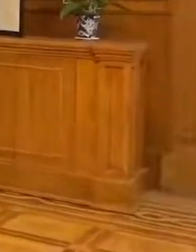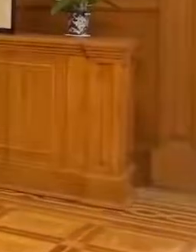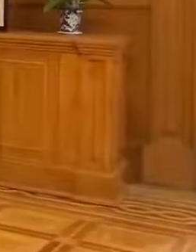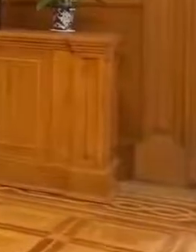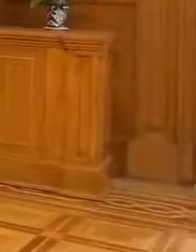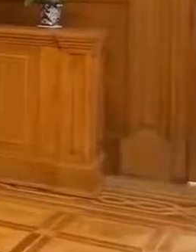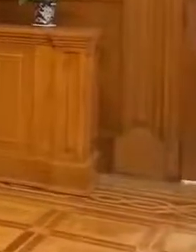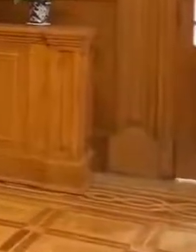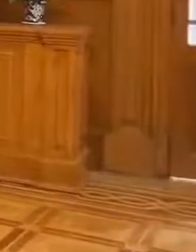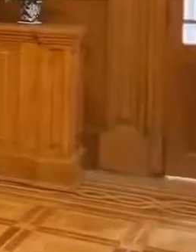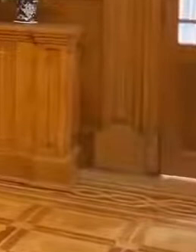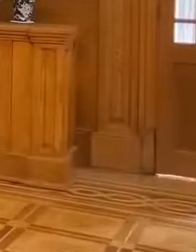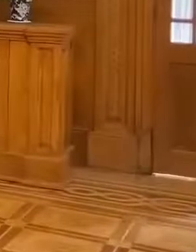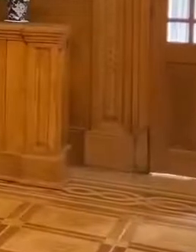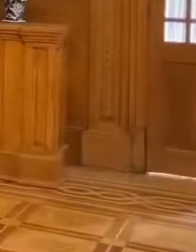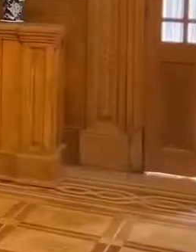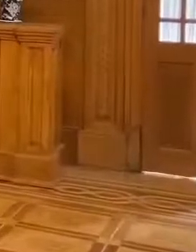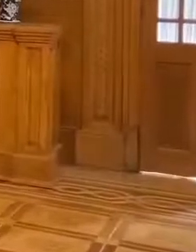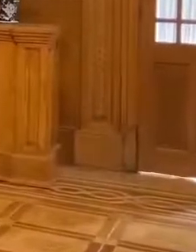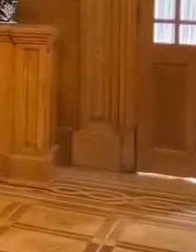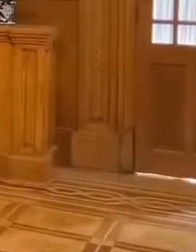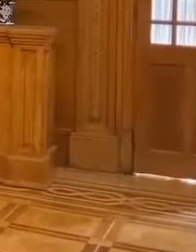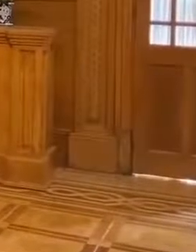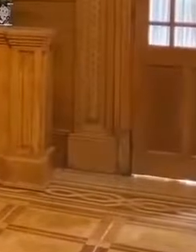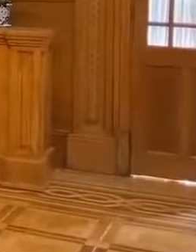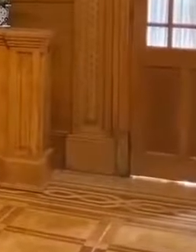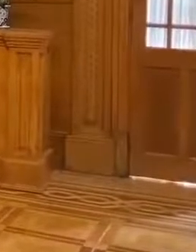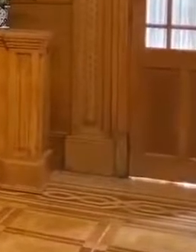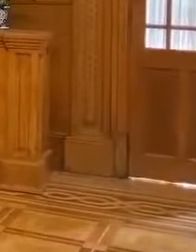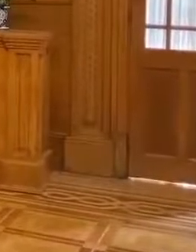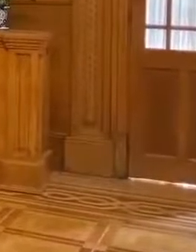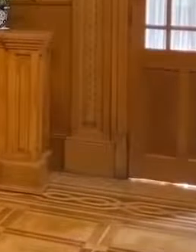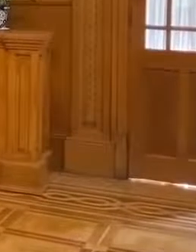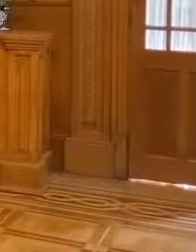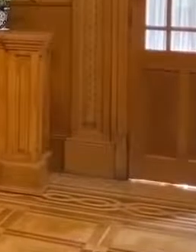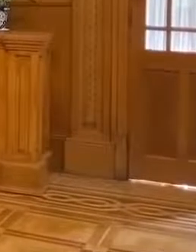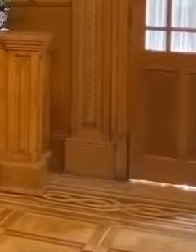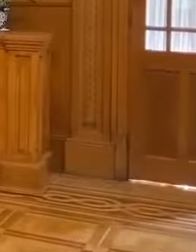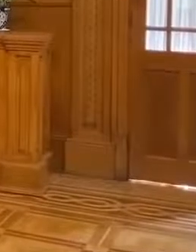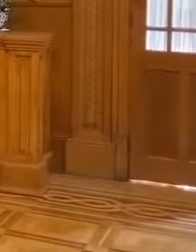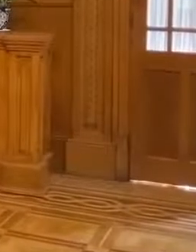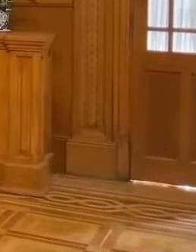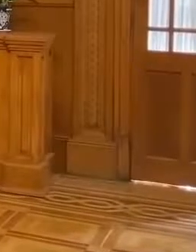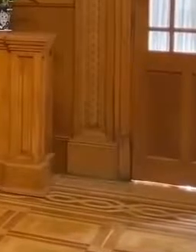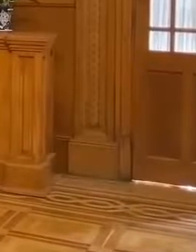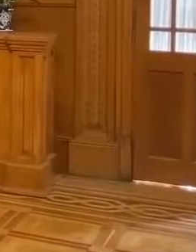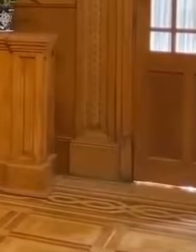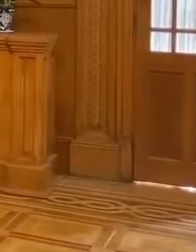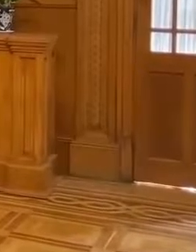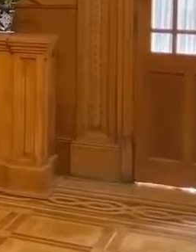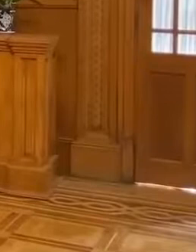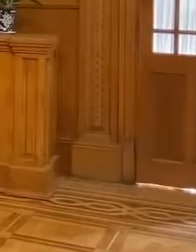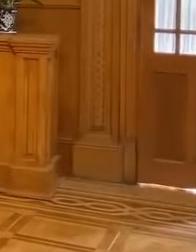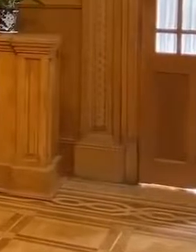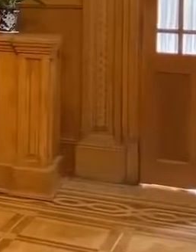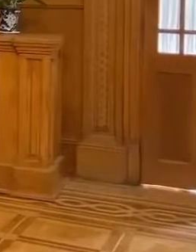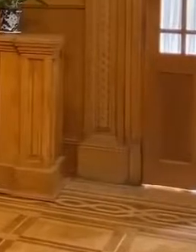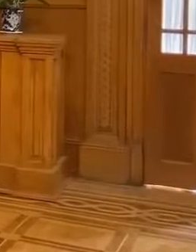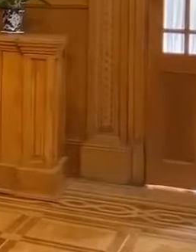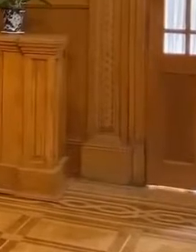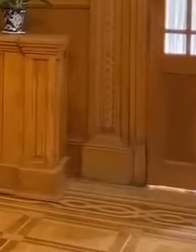sin discriminación, sin racismo, sin clasismos,